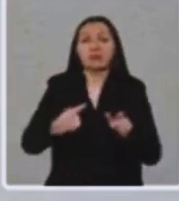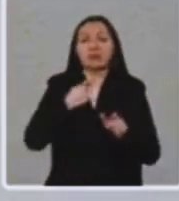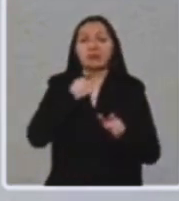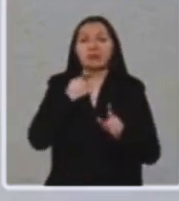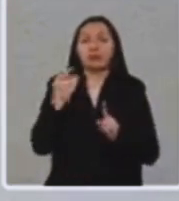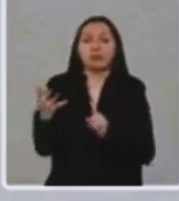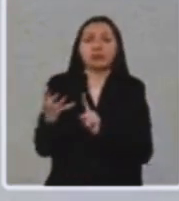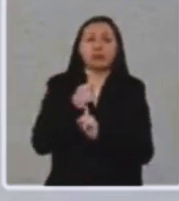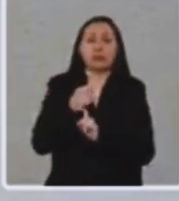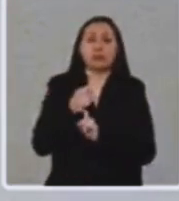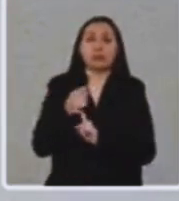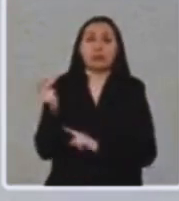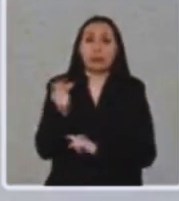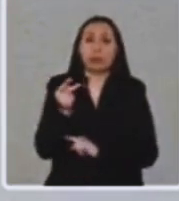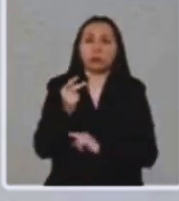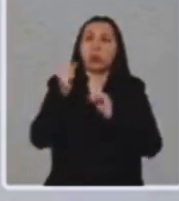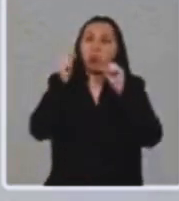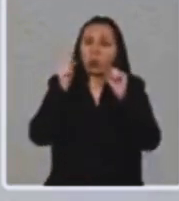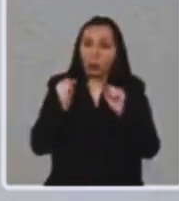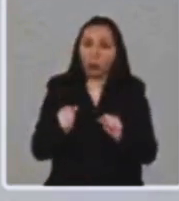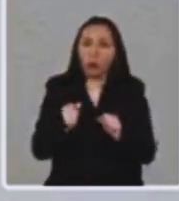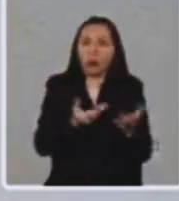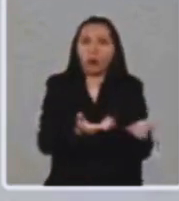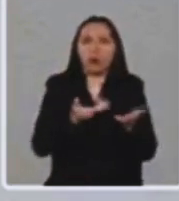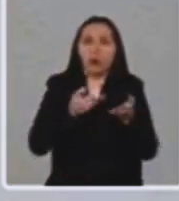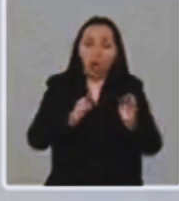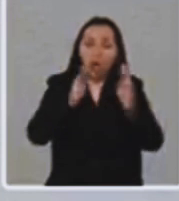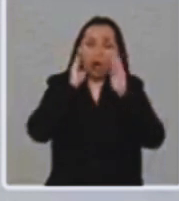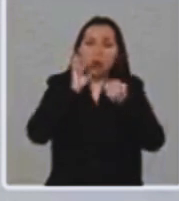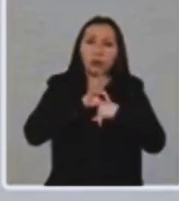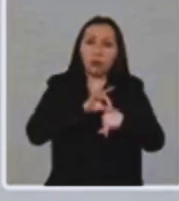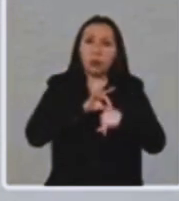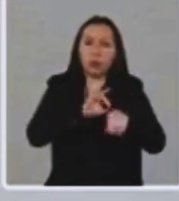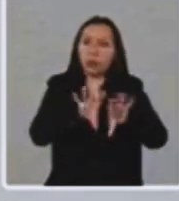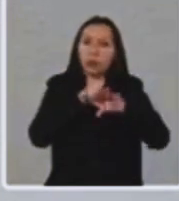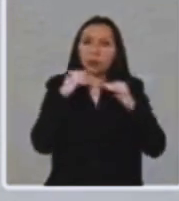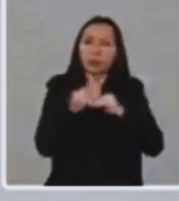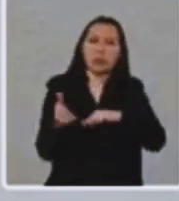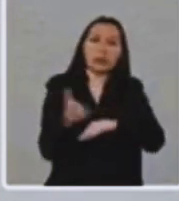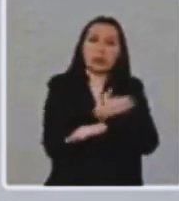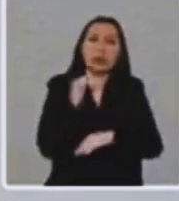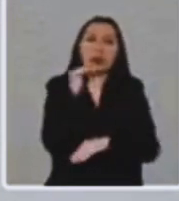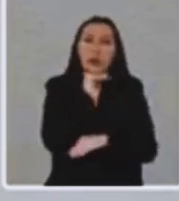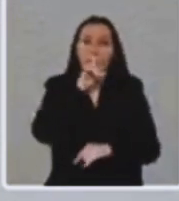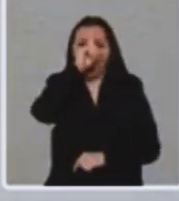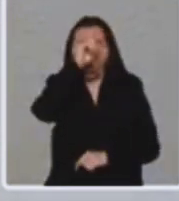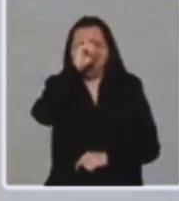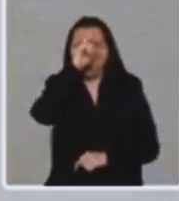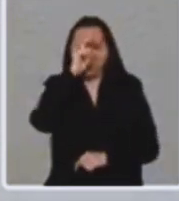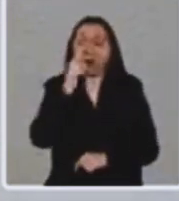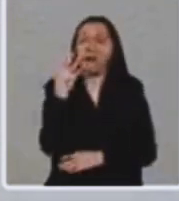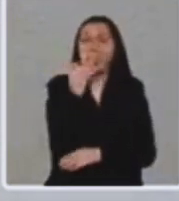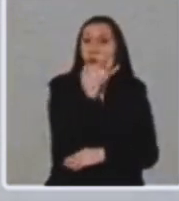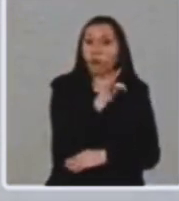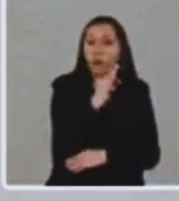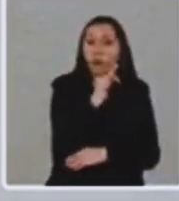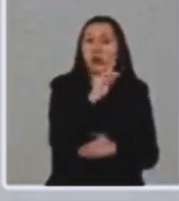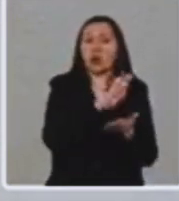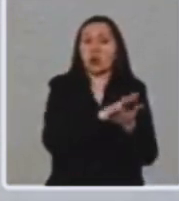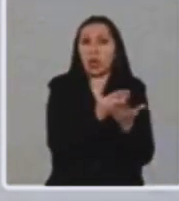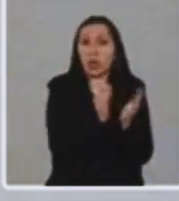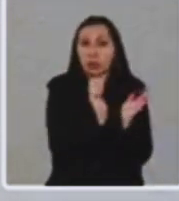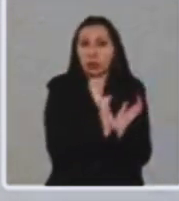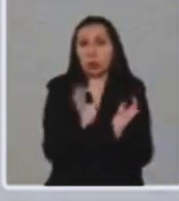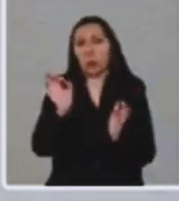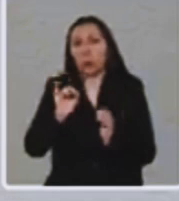tipo de agresión sexual puedan recibir una atención médica integral de manera temprana en los hospitales, ya sean de FONASA o de